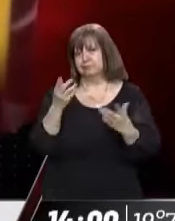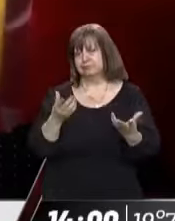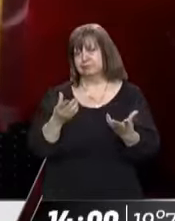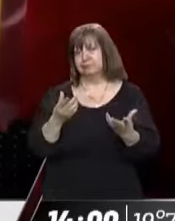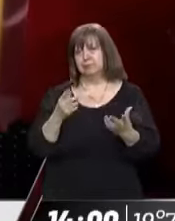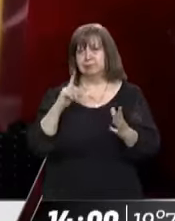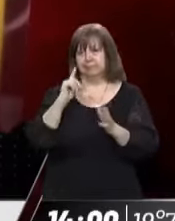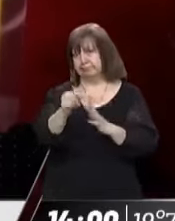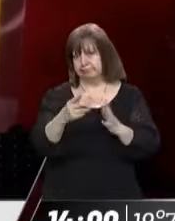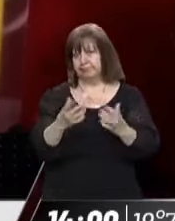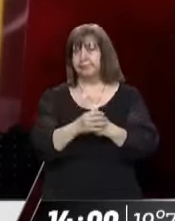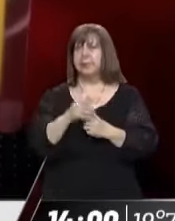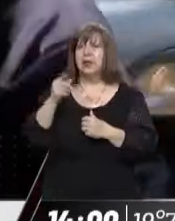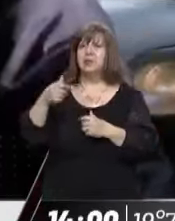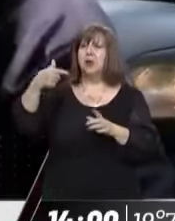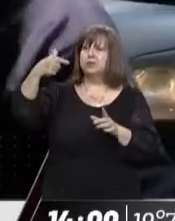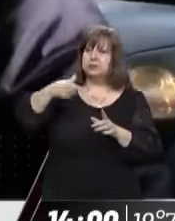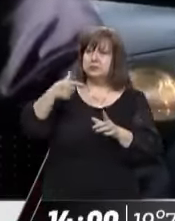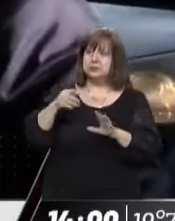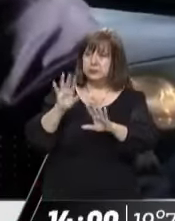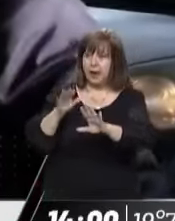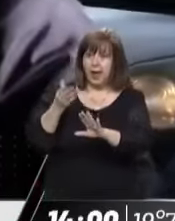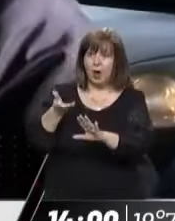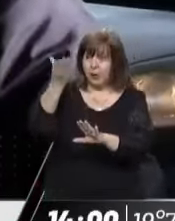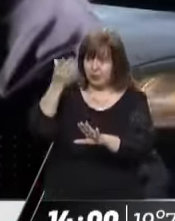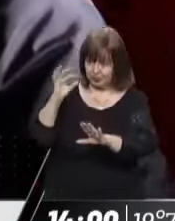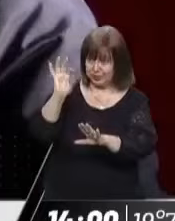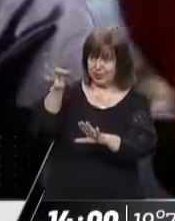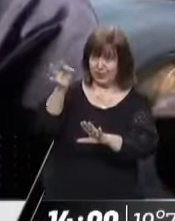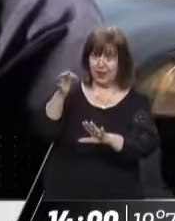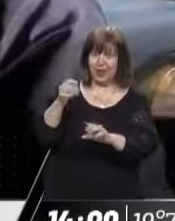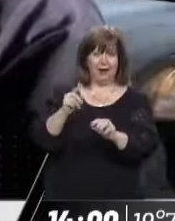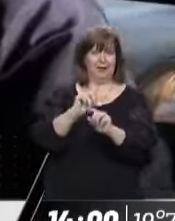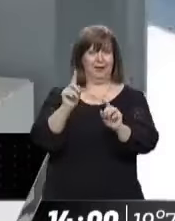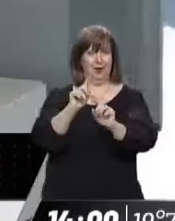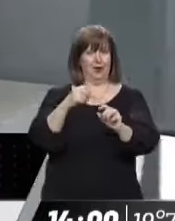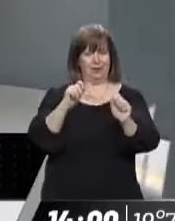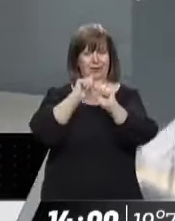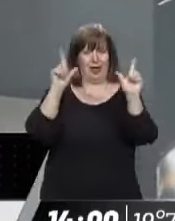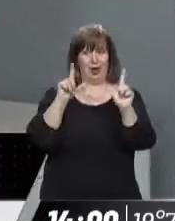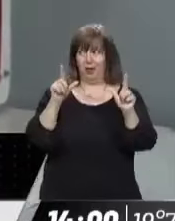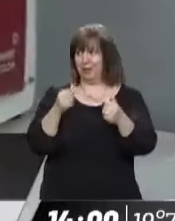mucho más ágil. Estás a punto de cargar, ¿sabías que aumentó el combustible? No, no tenía idea. Ahora me acabo de enterar.